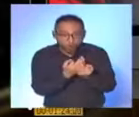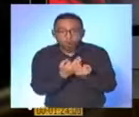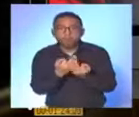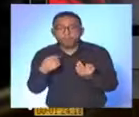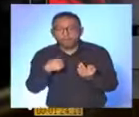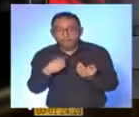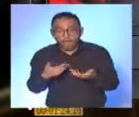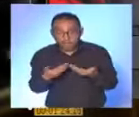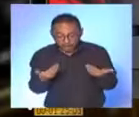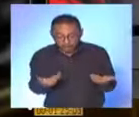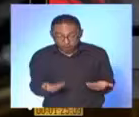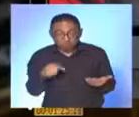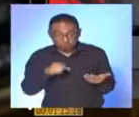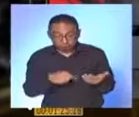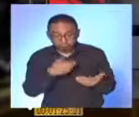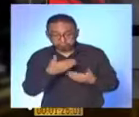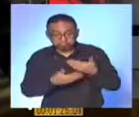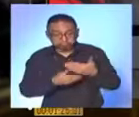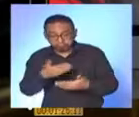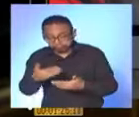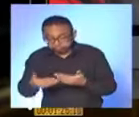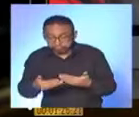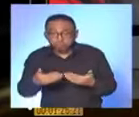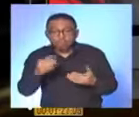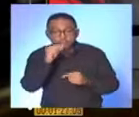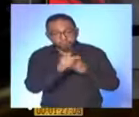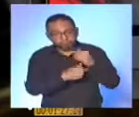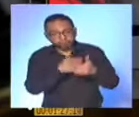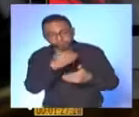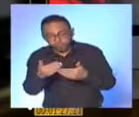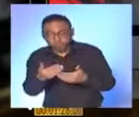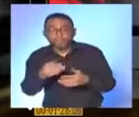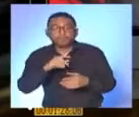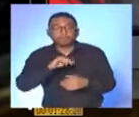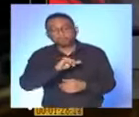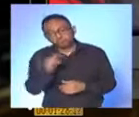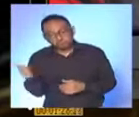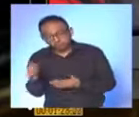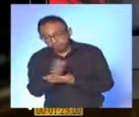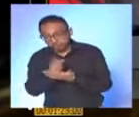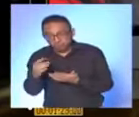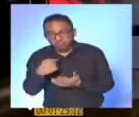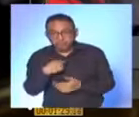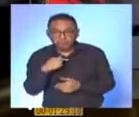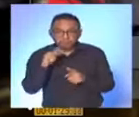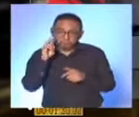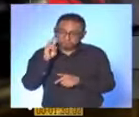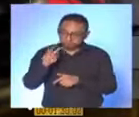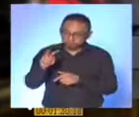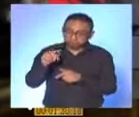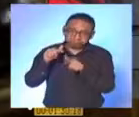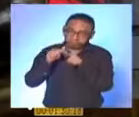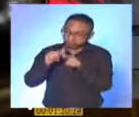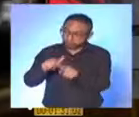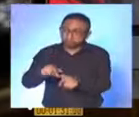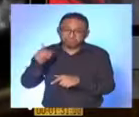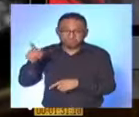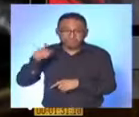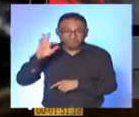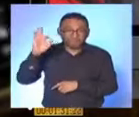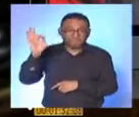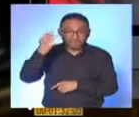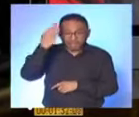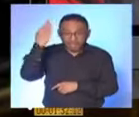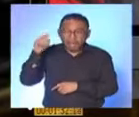conducirnos en esta etapa que está siendo gradual. Por otro lado, seguimos observando que a nivel federal existe una especie